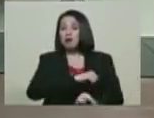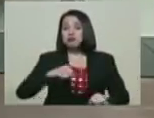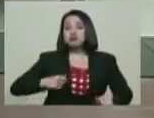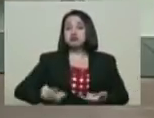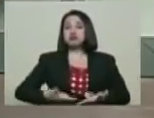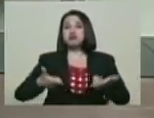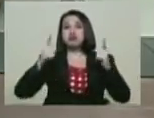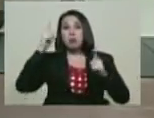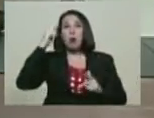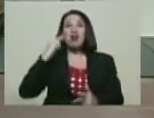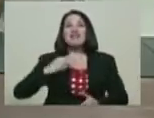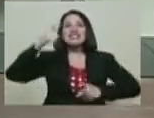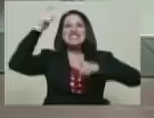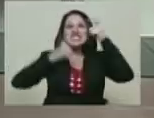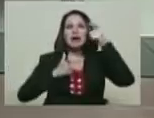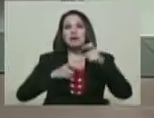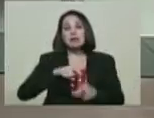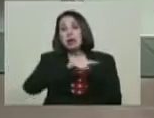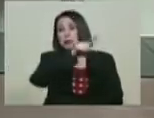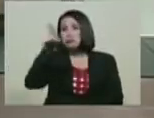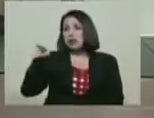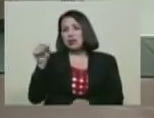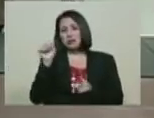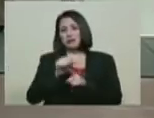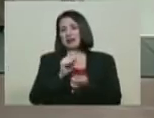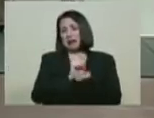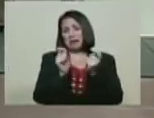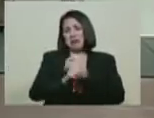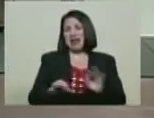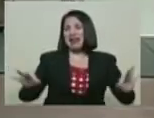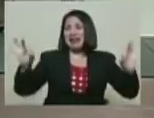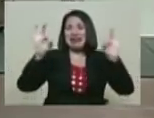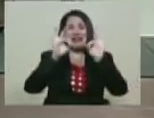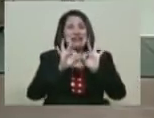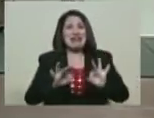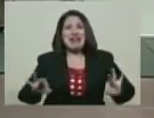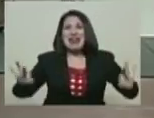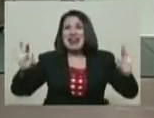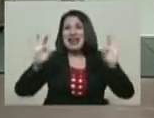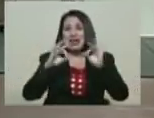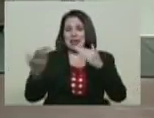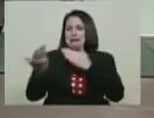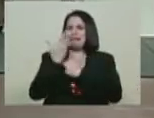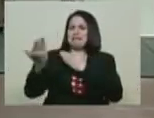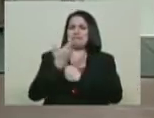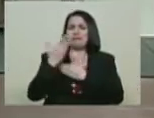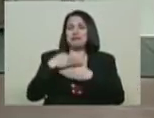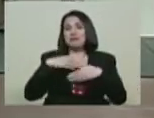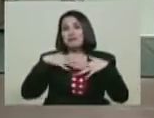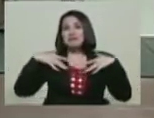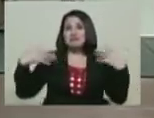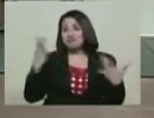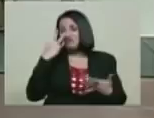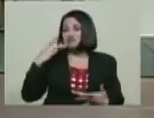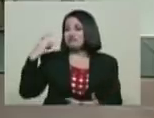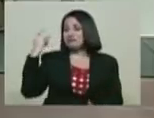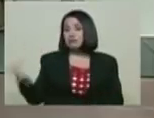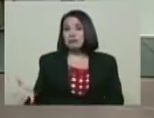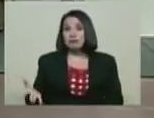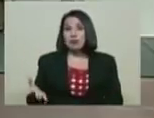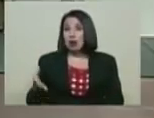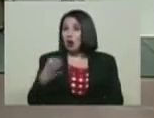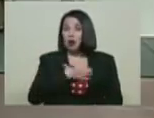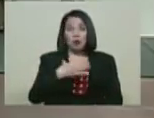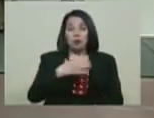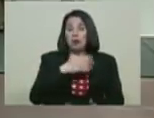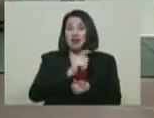bolivariana y eminentemente chavista que ustedes no podrán cambiar con un millón de sanciones que quieran tomar. No podrán